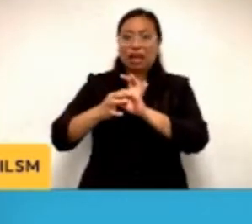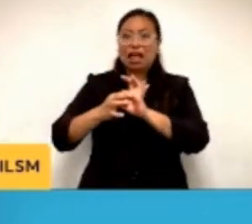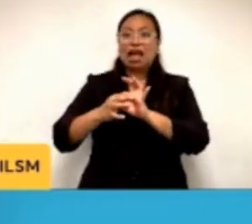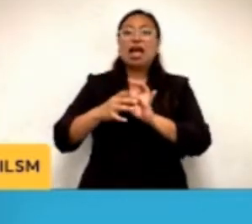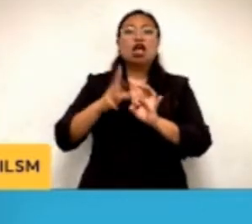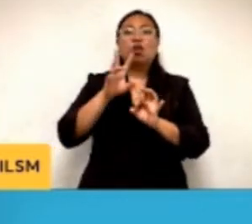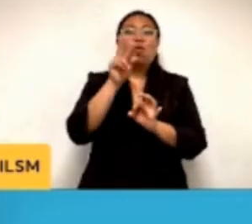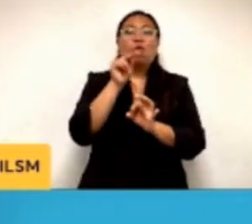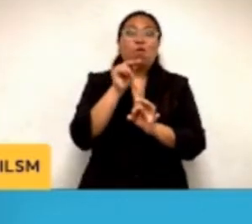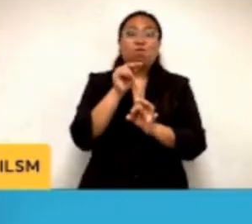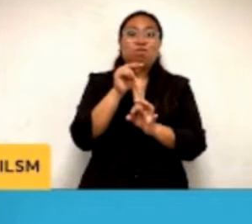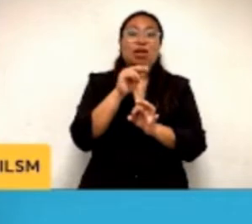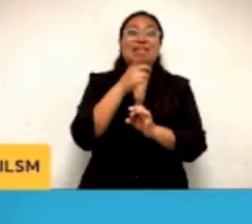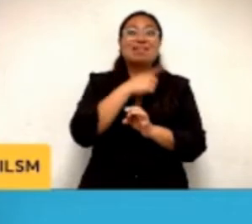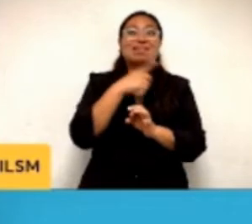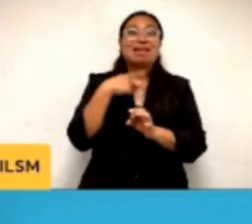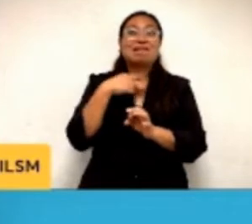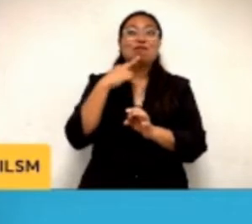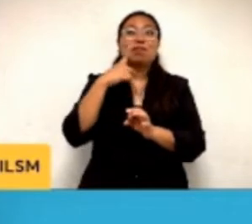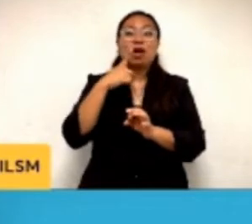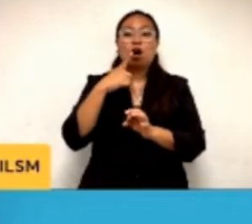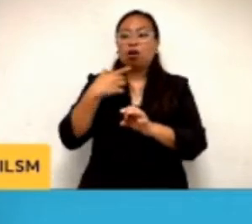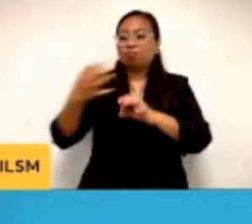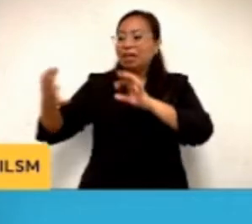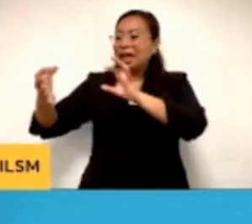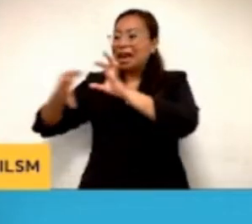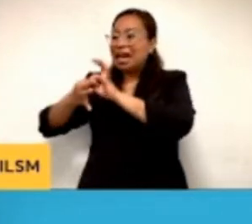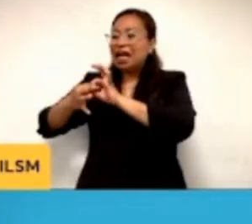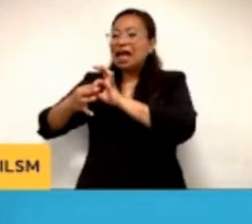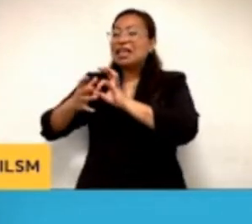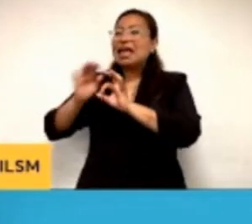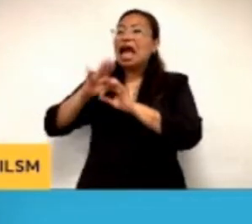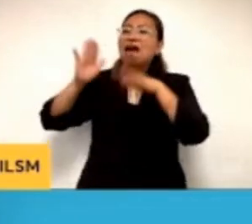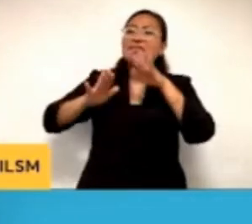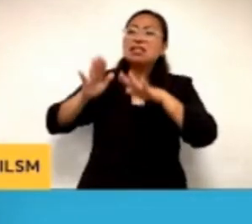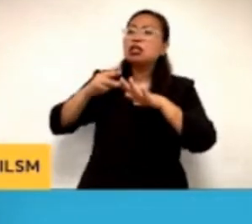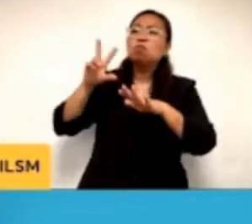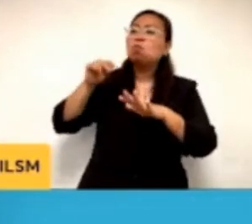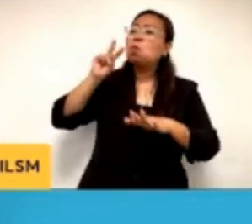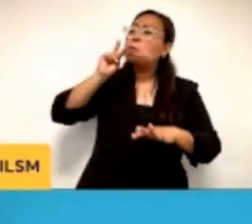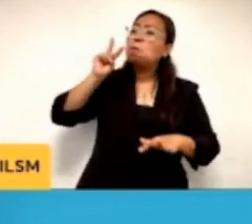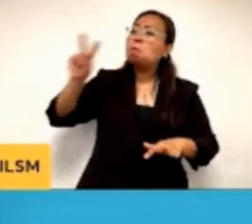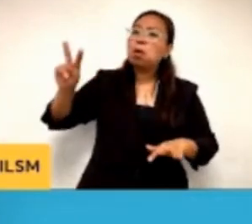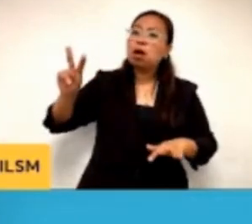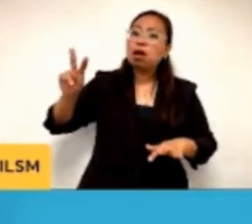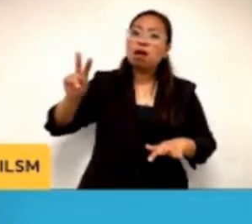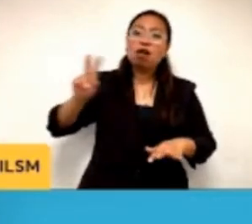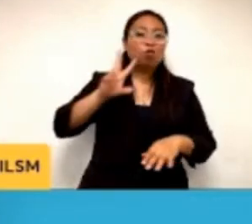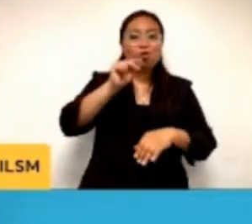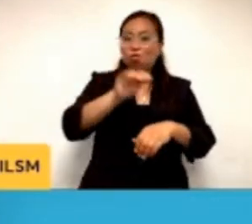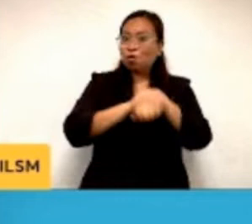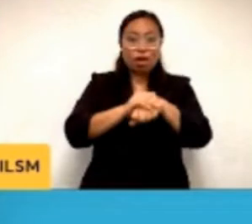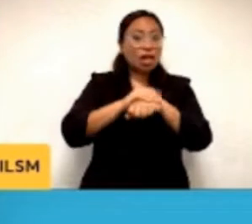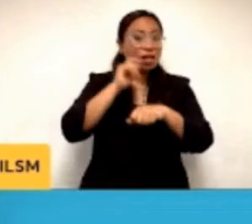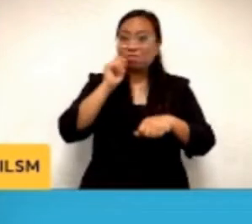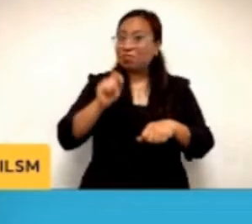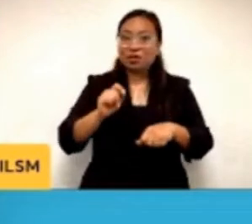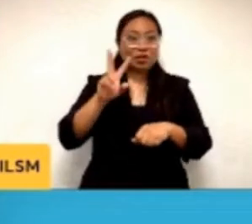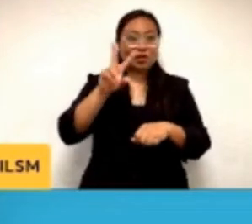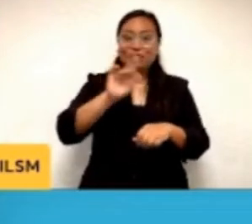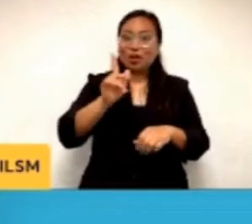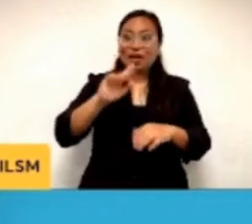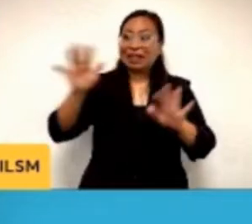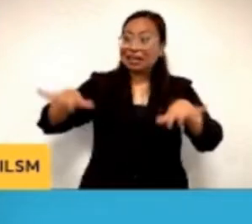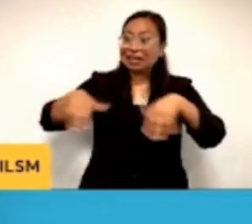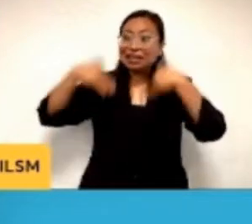lazos débiles son justamente esas personas que no necesariamente están en tu perímetro directo, no son tus amigas y amigos más cercanos, no son